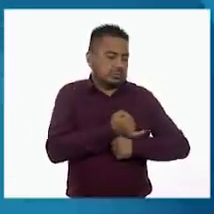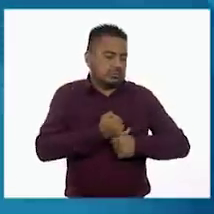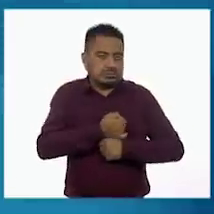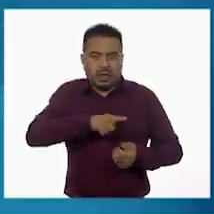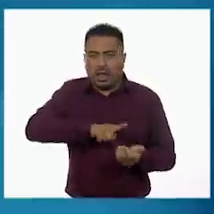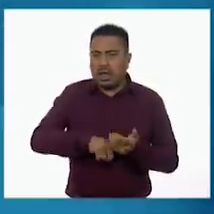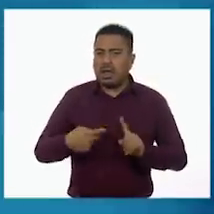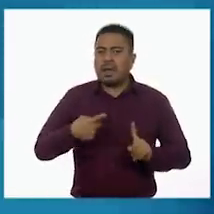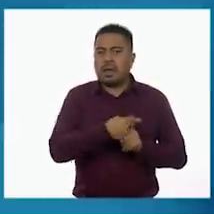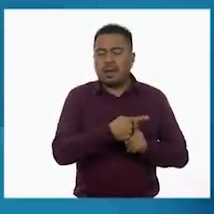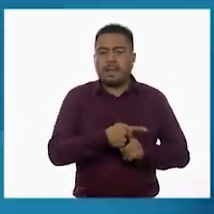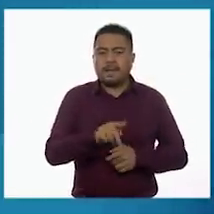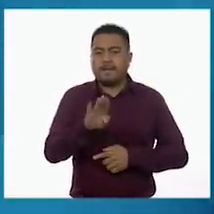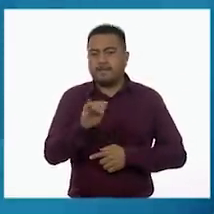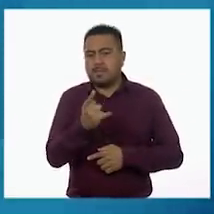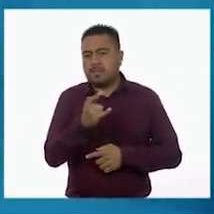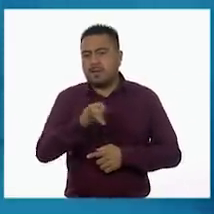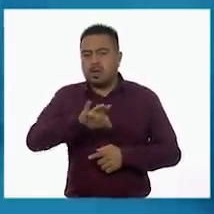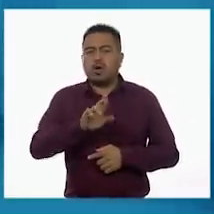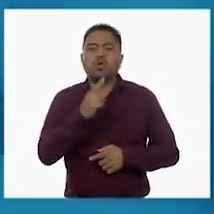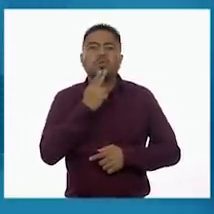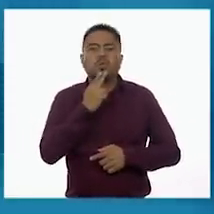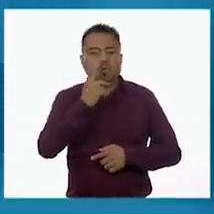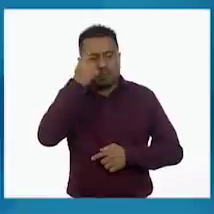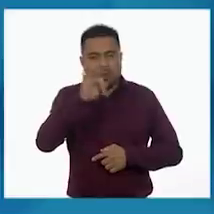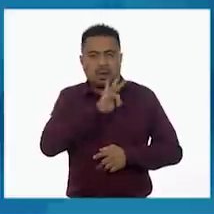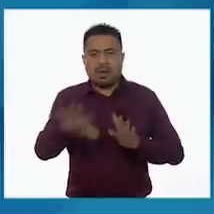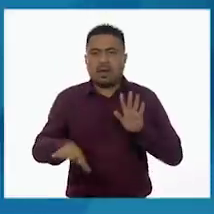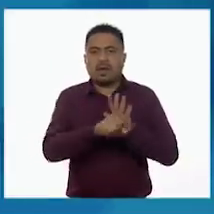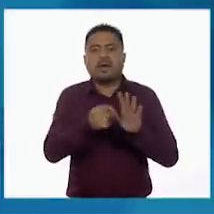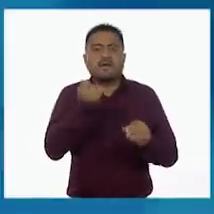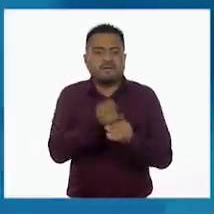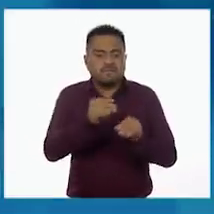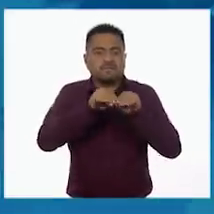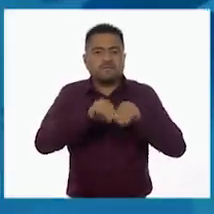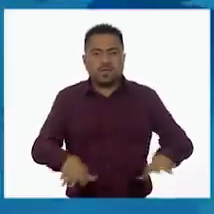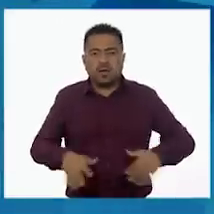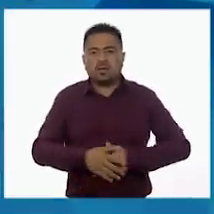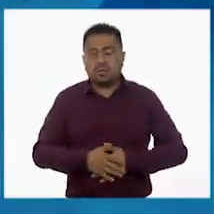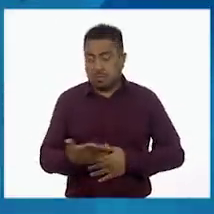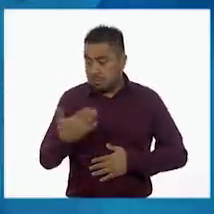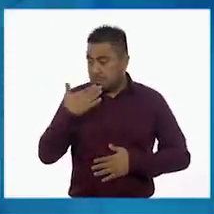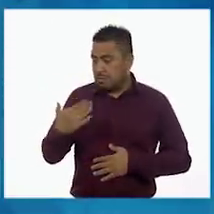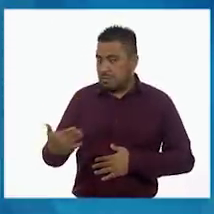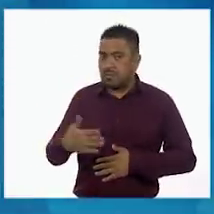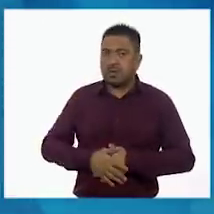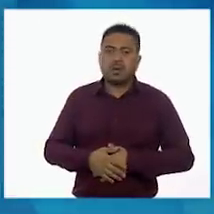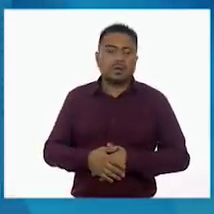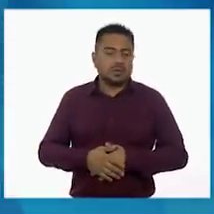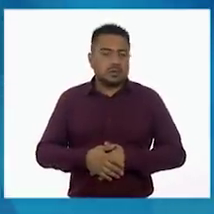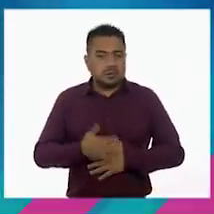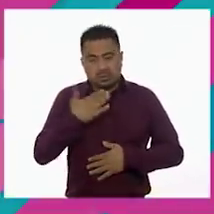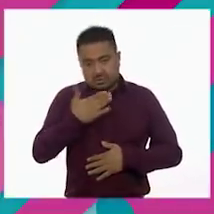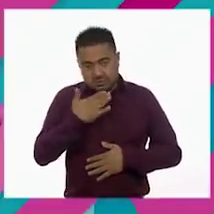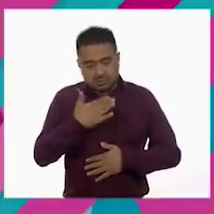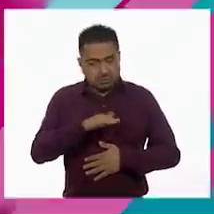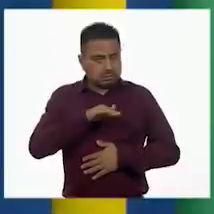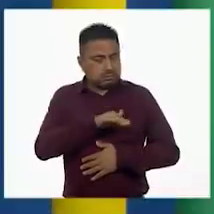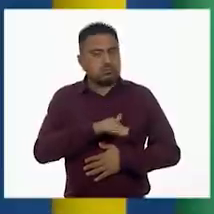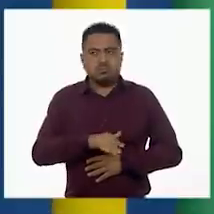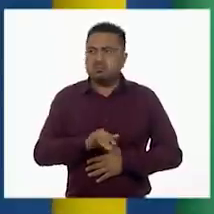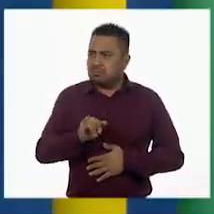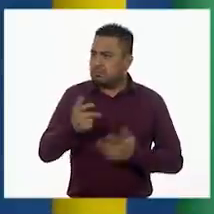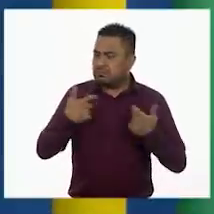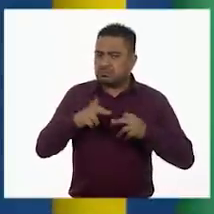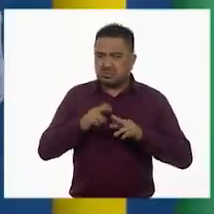investigación. La bibliografía que se utilizó para obtener la información. Muy bien, Joaquín. Sí, maestro.